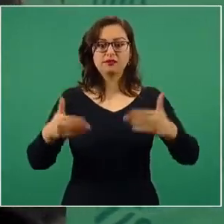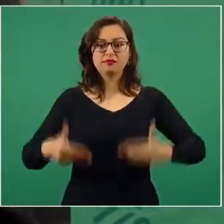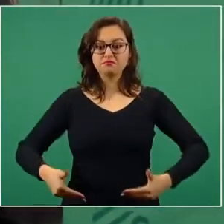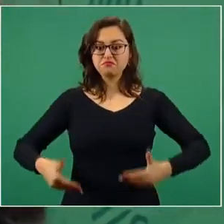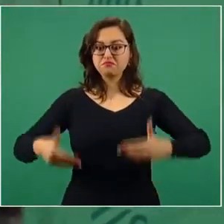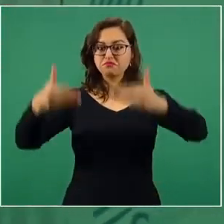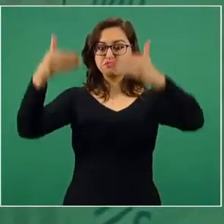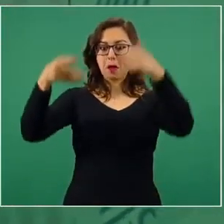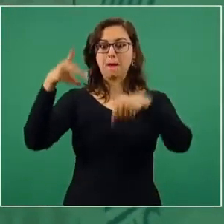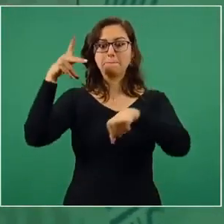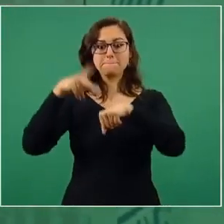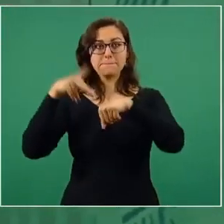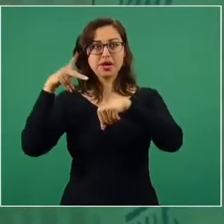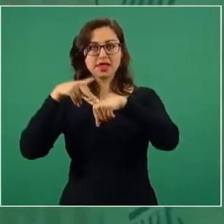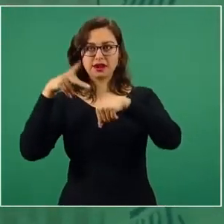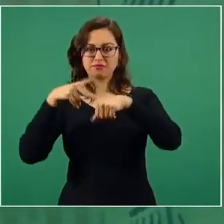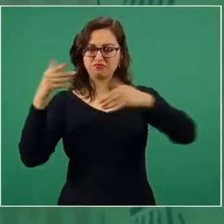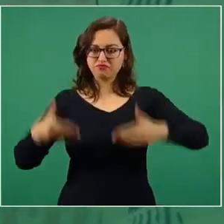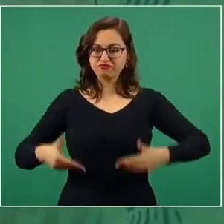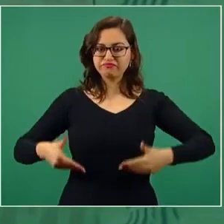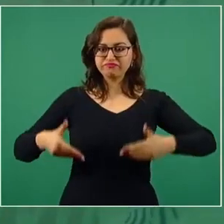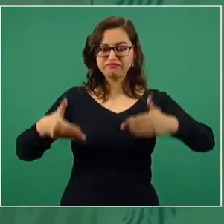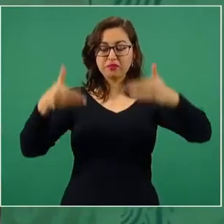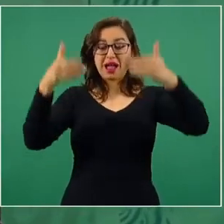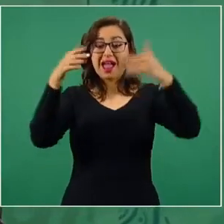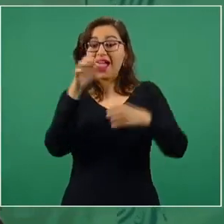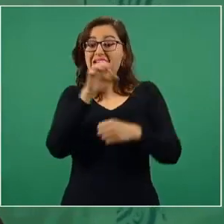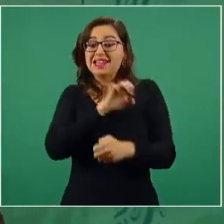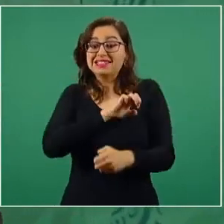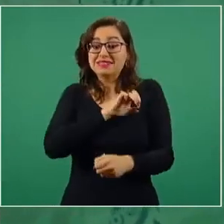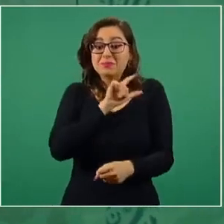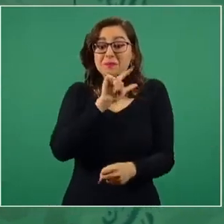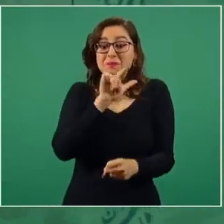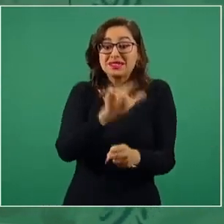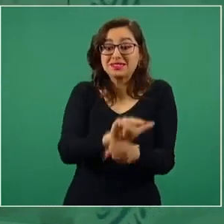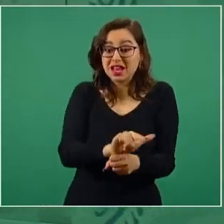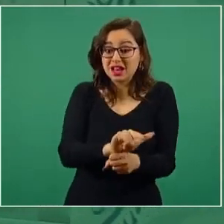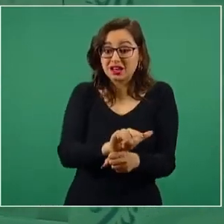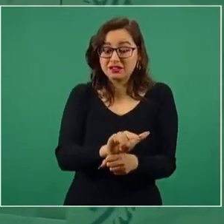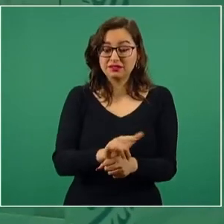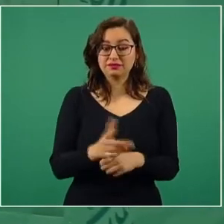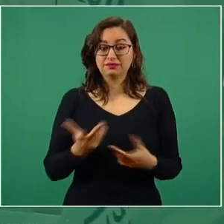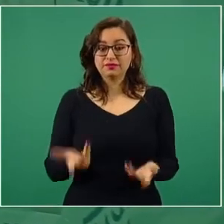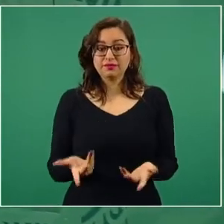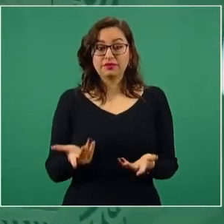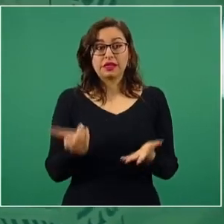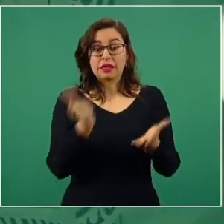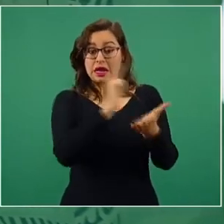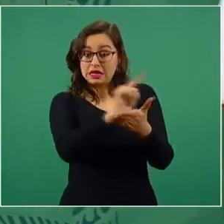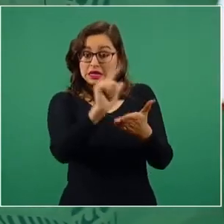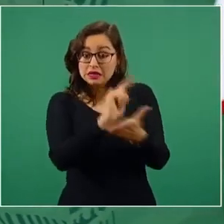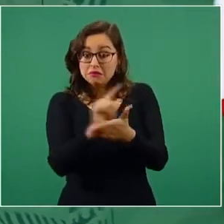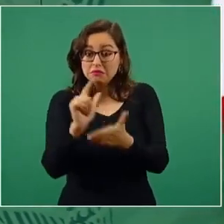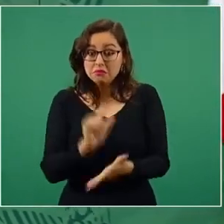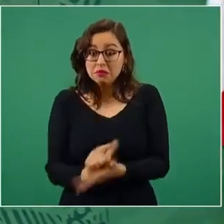y no se puede limpiar si no hay autorización de antropología,